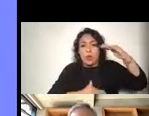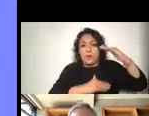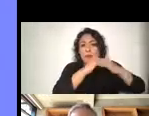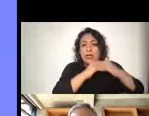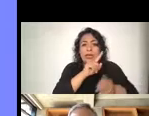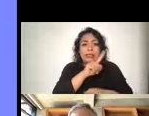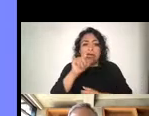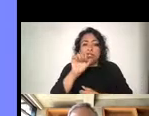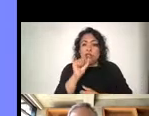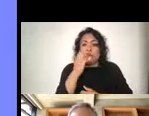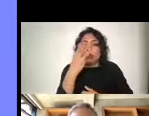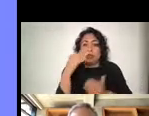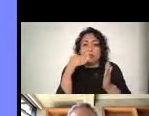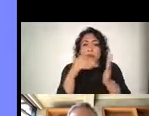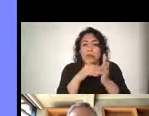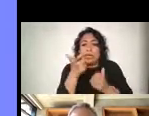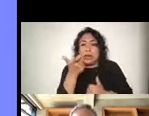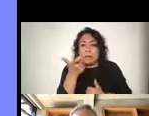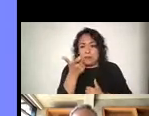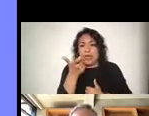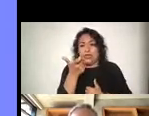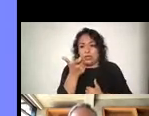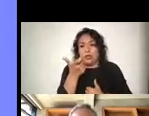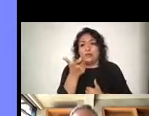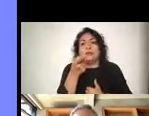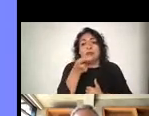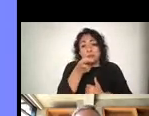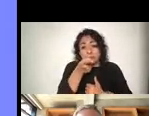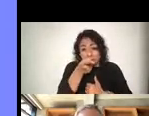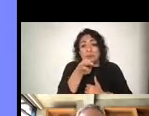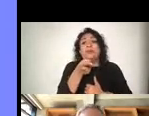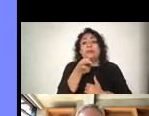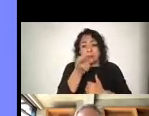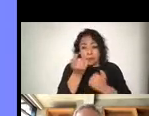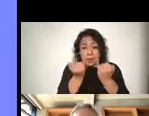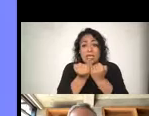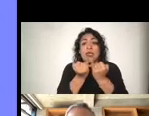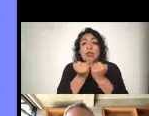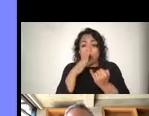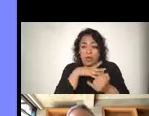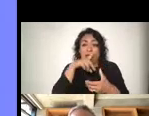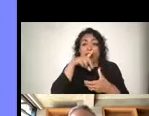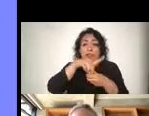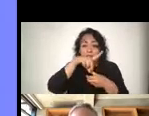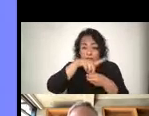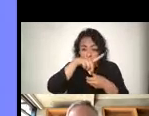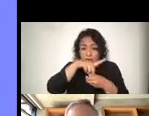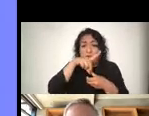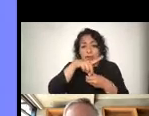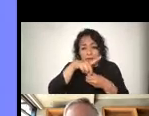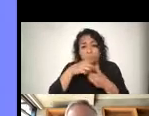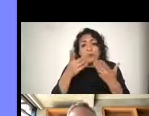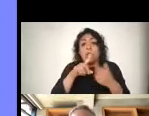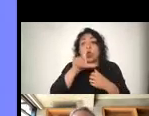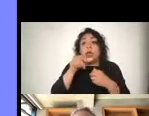los 163,000 pesos. Hasta ahí entran también los donativos. A